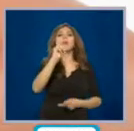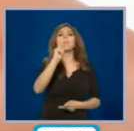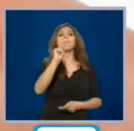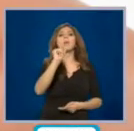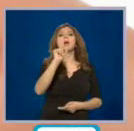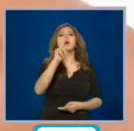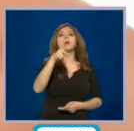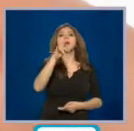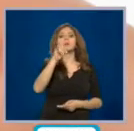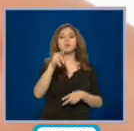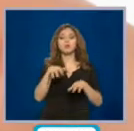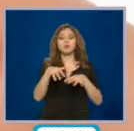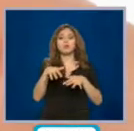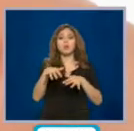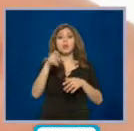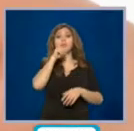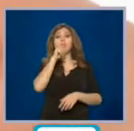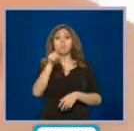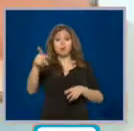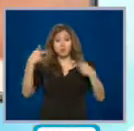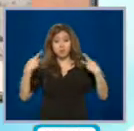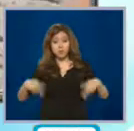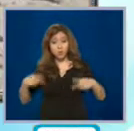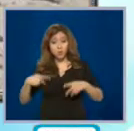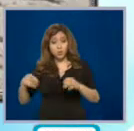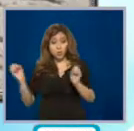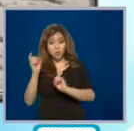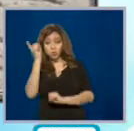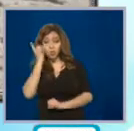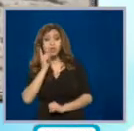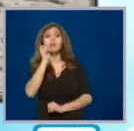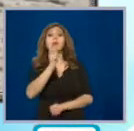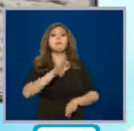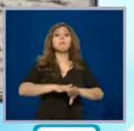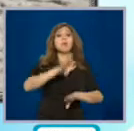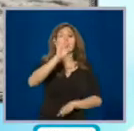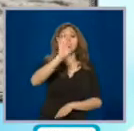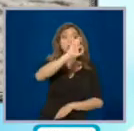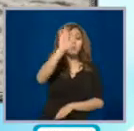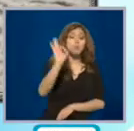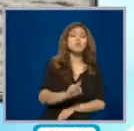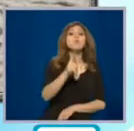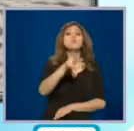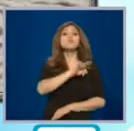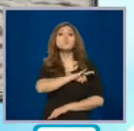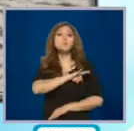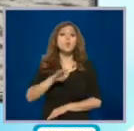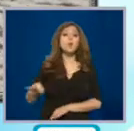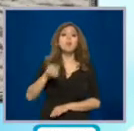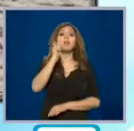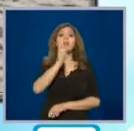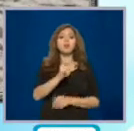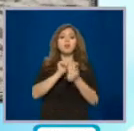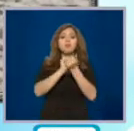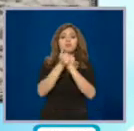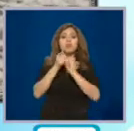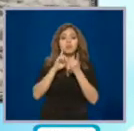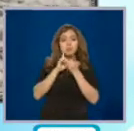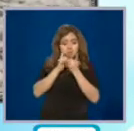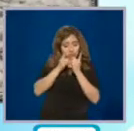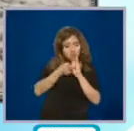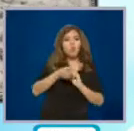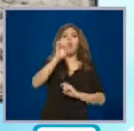y las personas que no duermen suficiente también tienen un 40% más de probabilidad de presentar depresión o